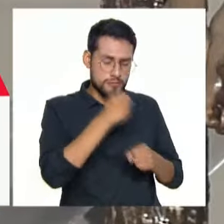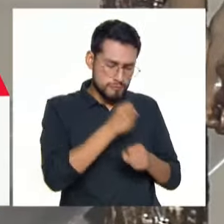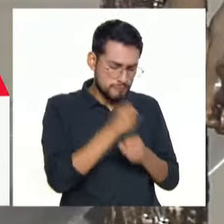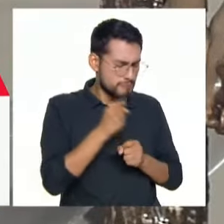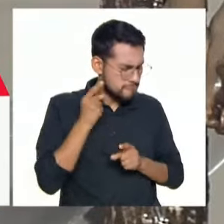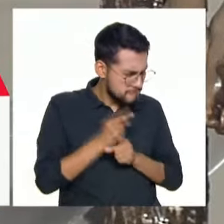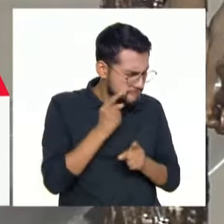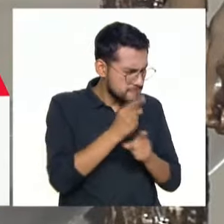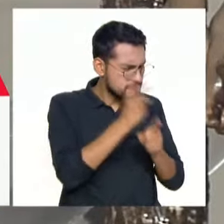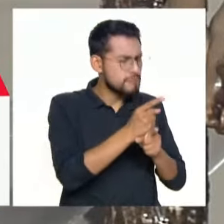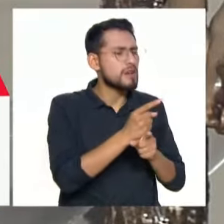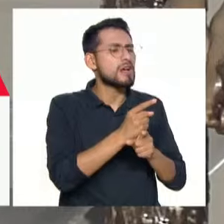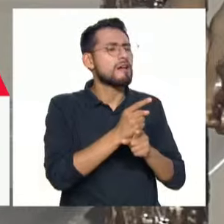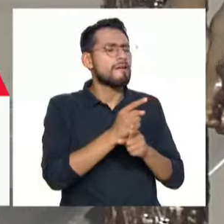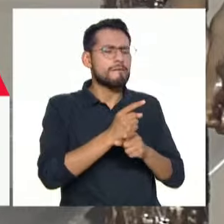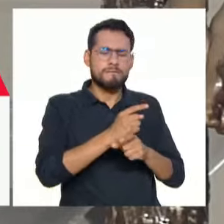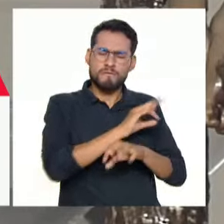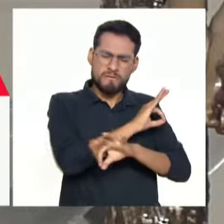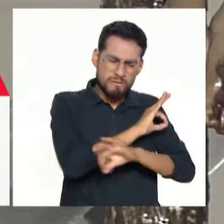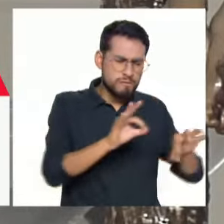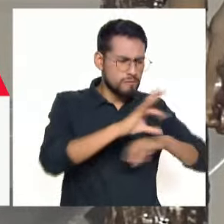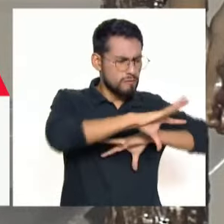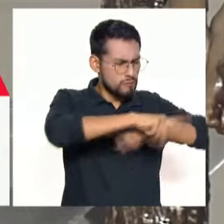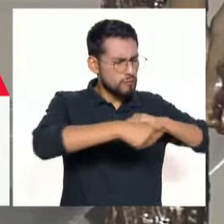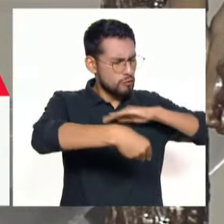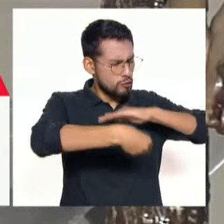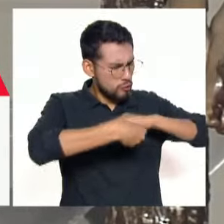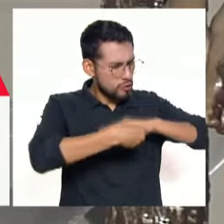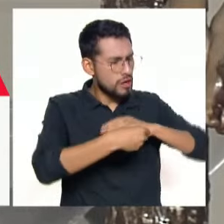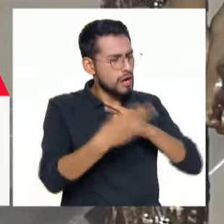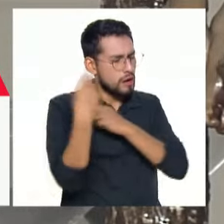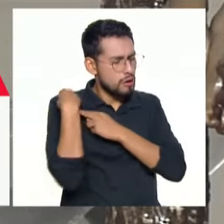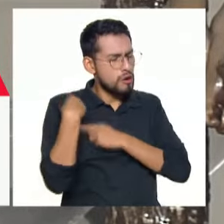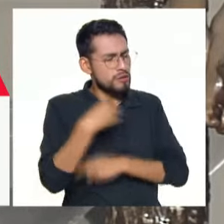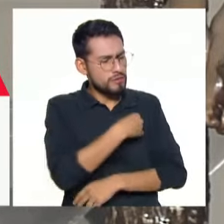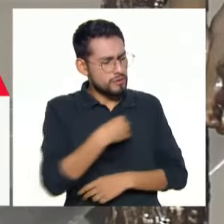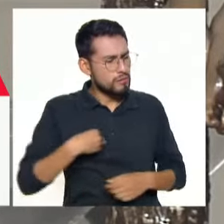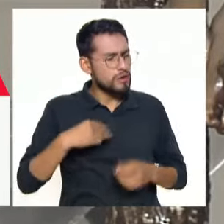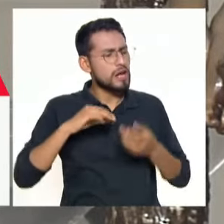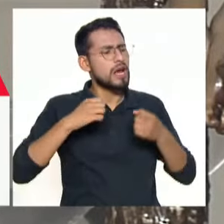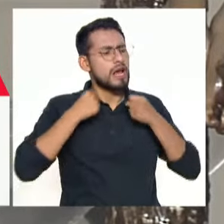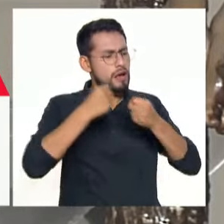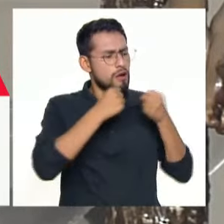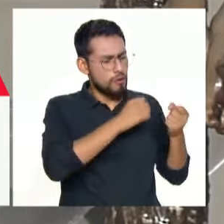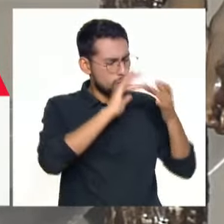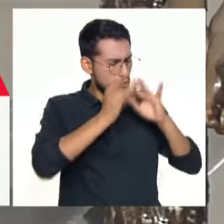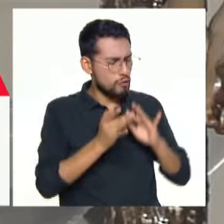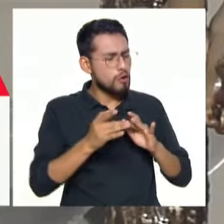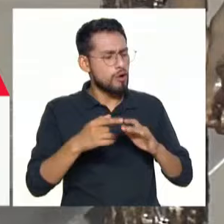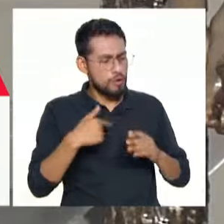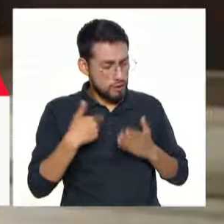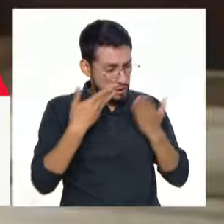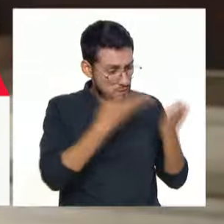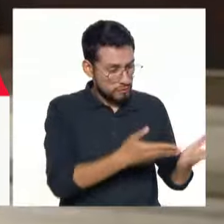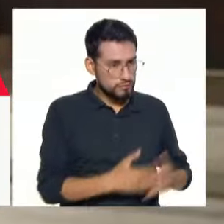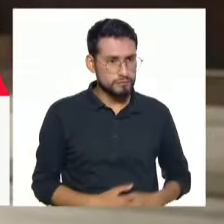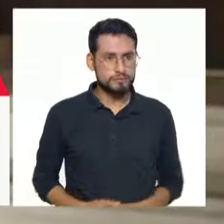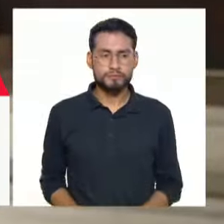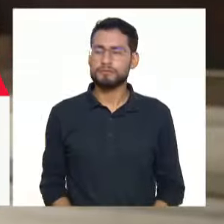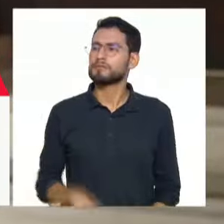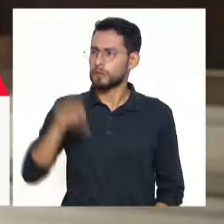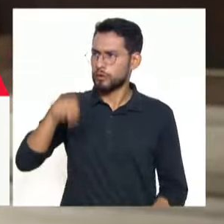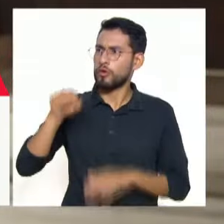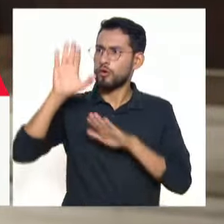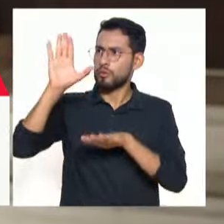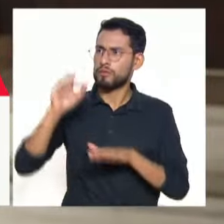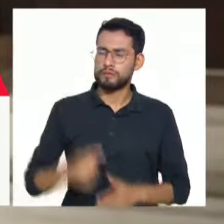y fielmente, sin cometer actos de corrupción, el cargo de ministro de Transportes y Comunicaciones que le confío?